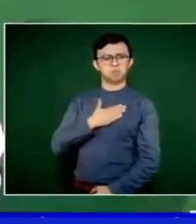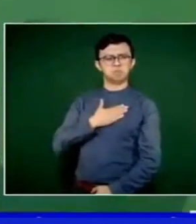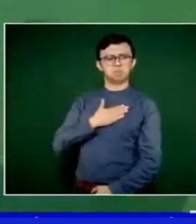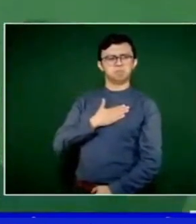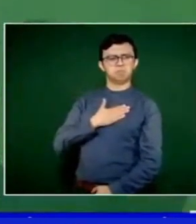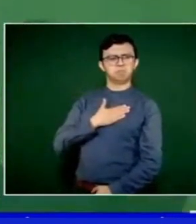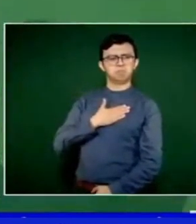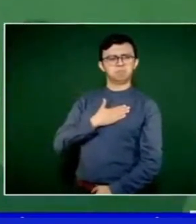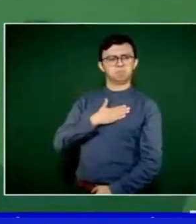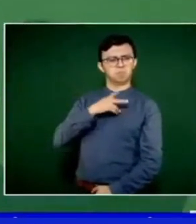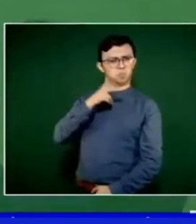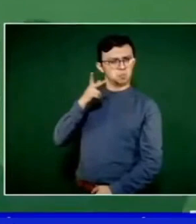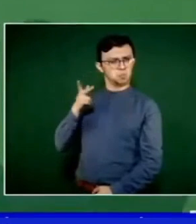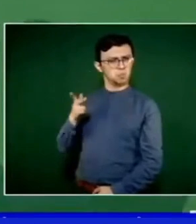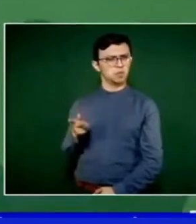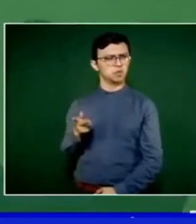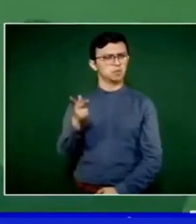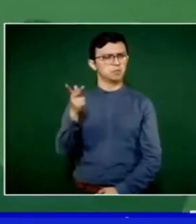sería,